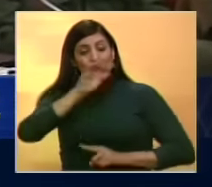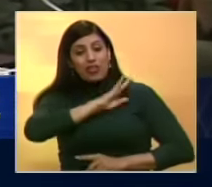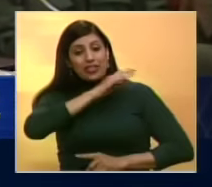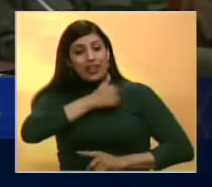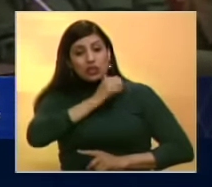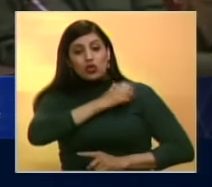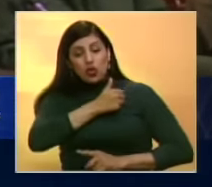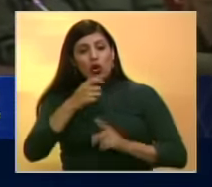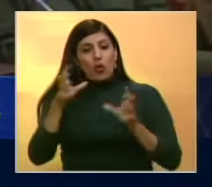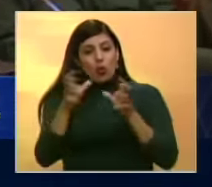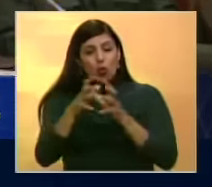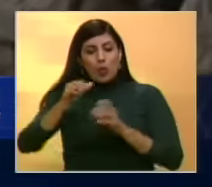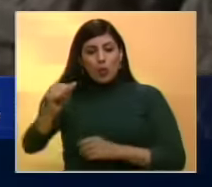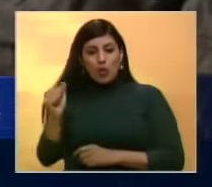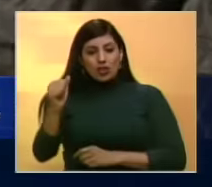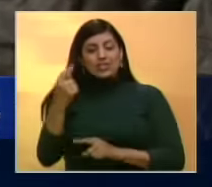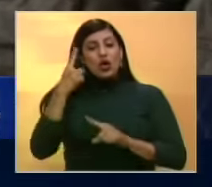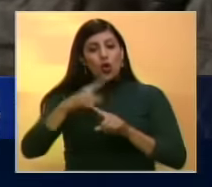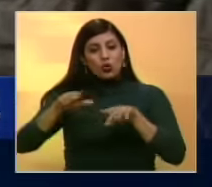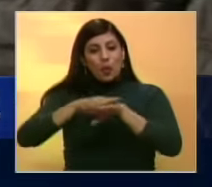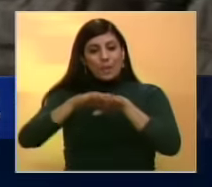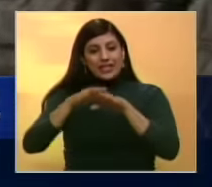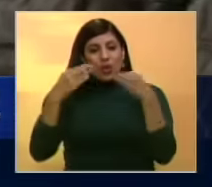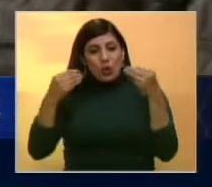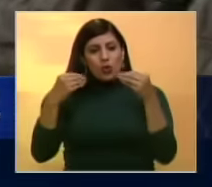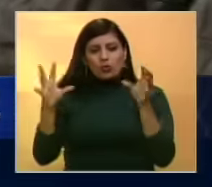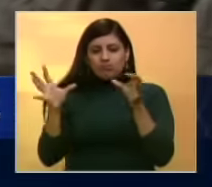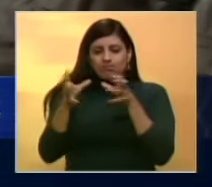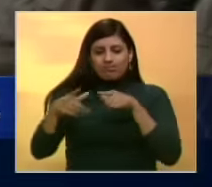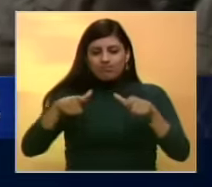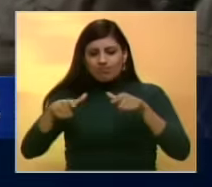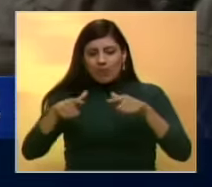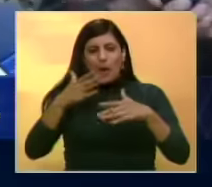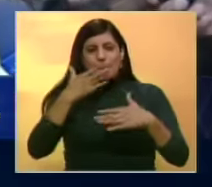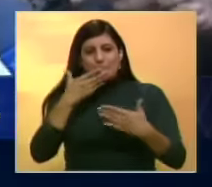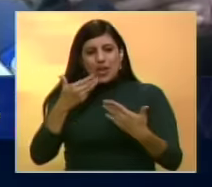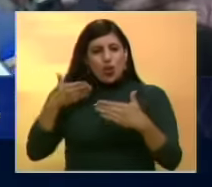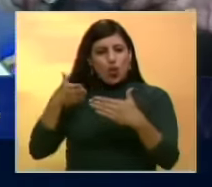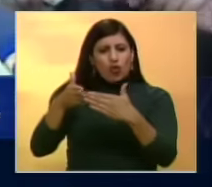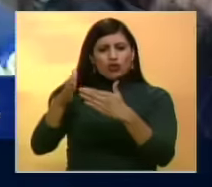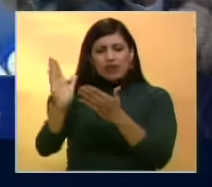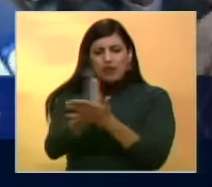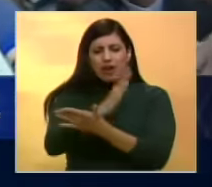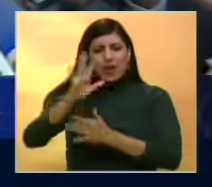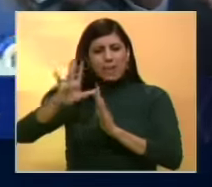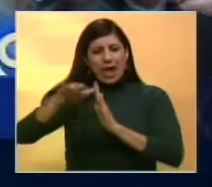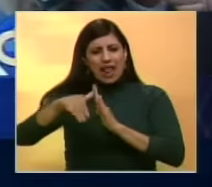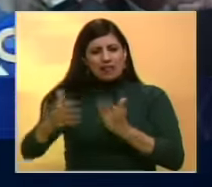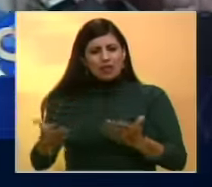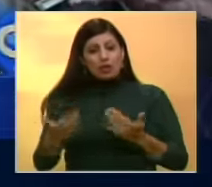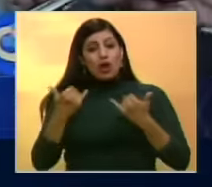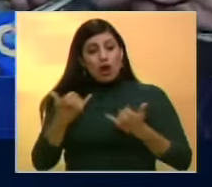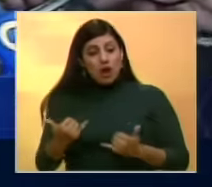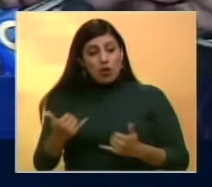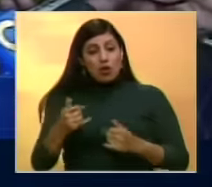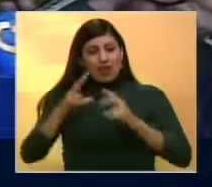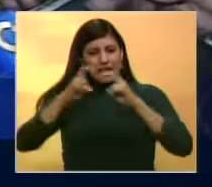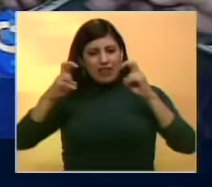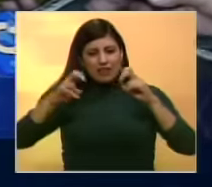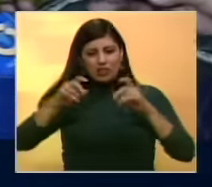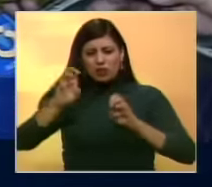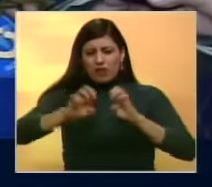los distintos cuerpos de seguridad y el Ministerio Público se coordinaron medidas para combatir la delincuencia organizada la revisión de los